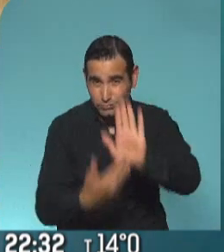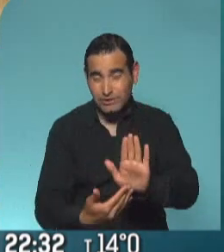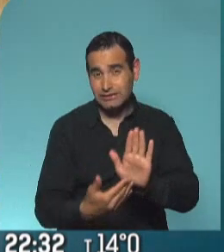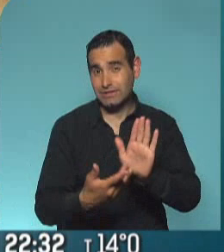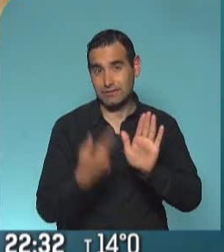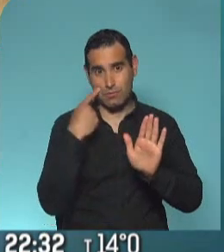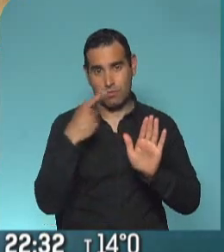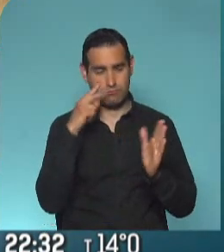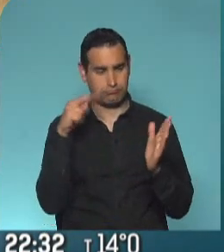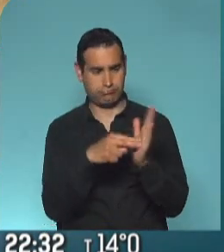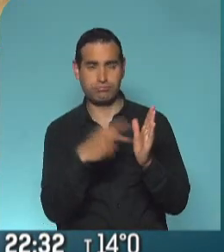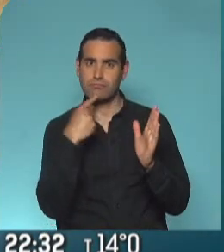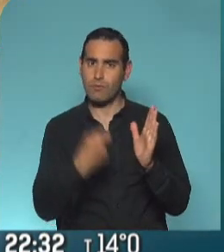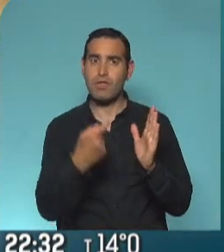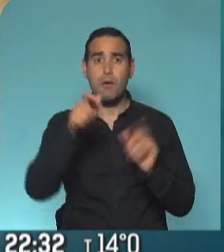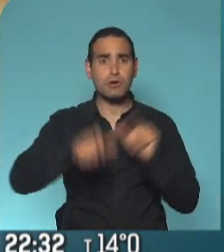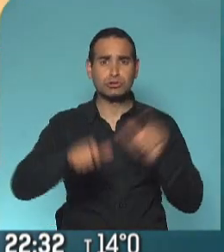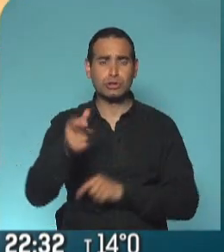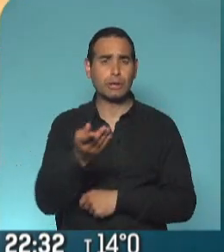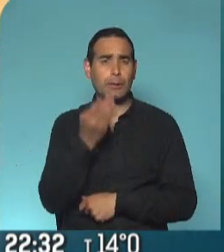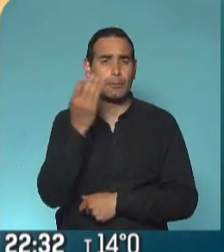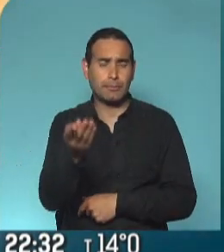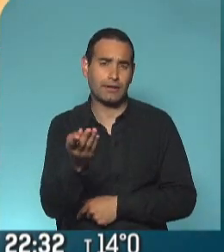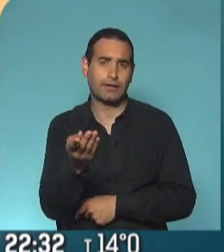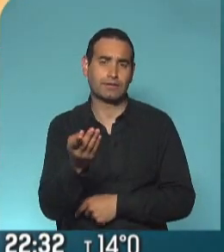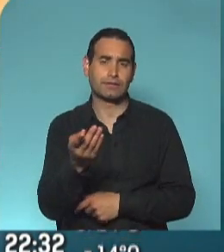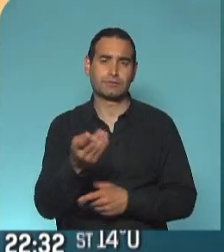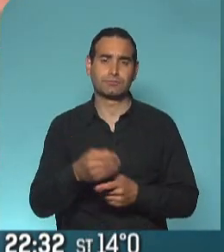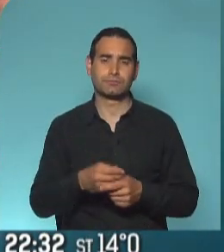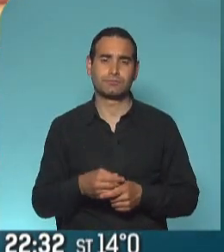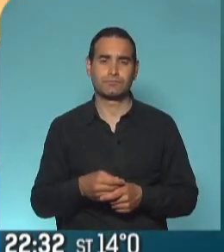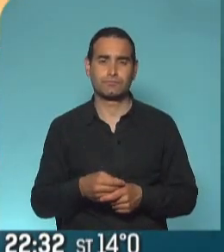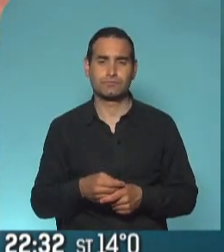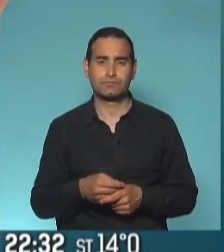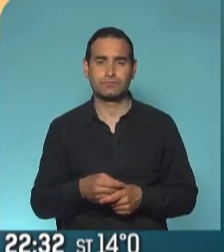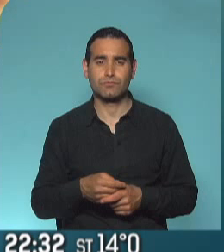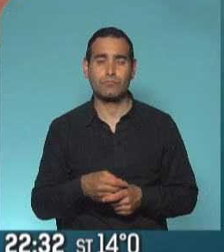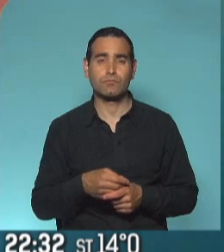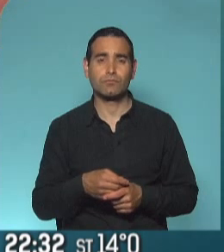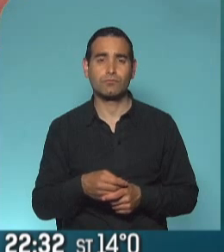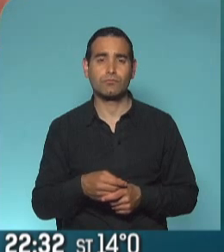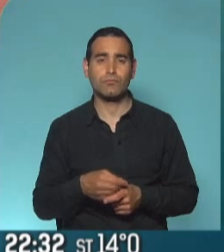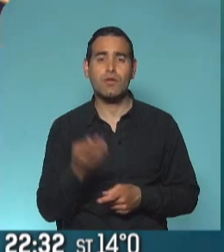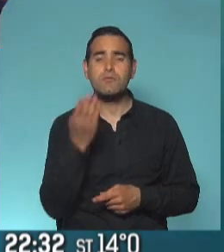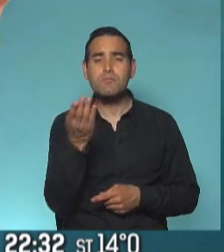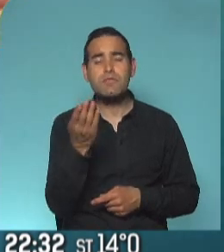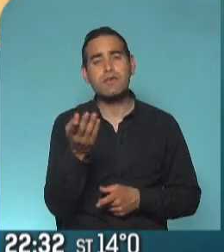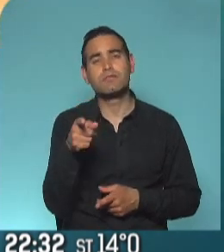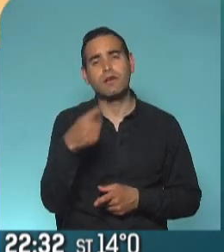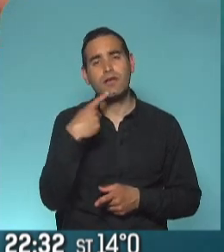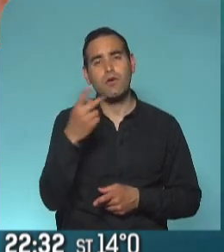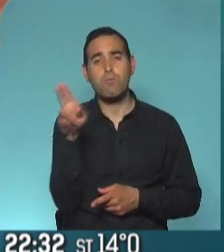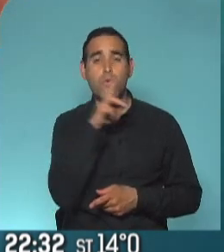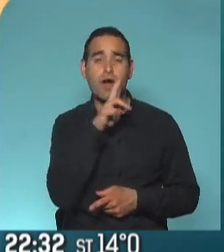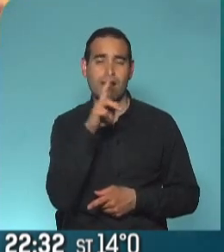incluso no solo los diplomáticos pidiendo y reclamando con Rudolph Giuliani, Volcker y demás, sino una diplomática,